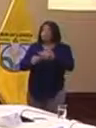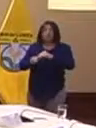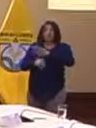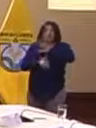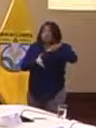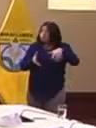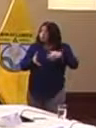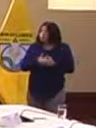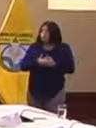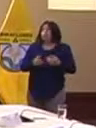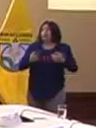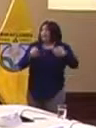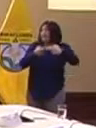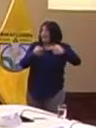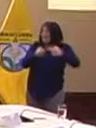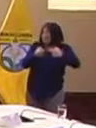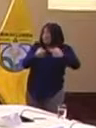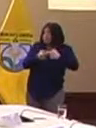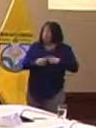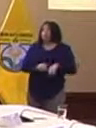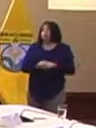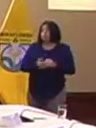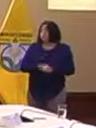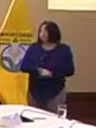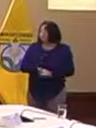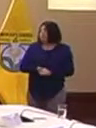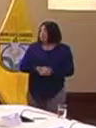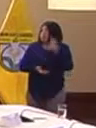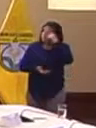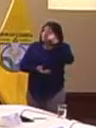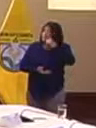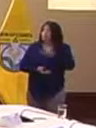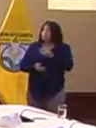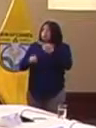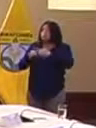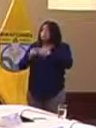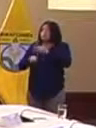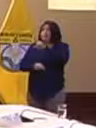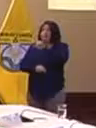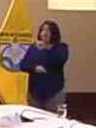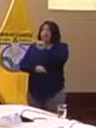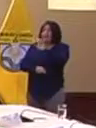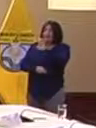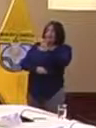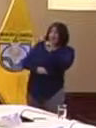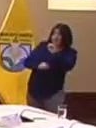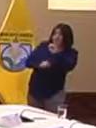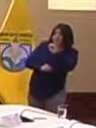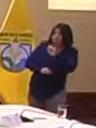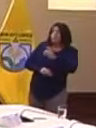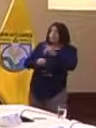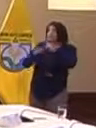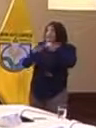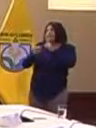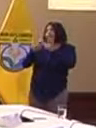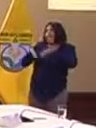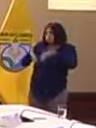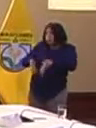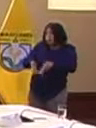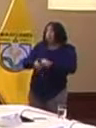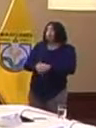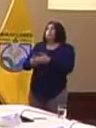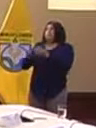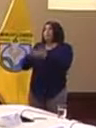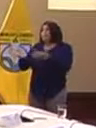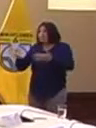son aparatos eléctricos y electrónicos. Por eso se llaman RAEs, residuos de aparatos eléctricos y